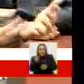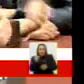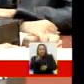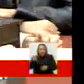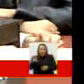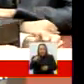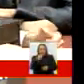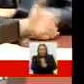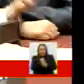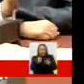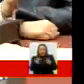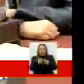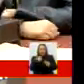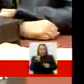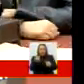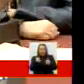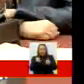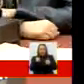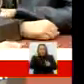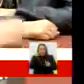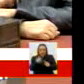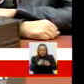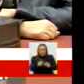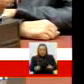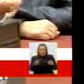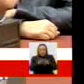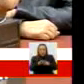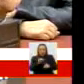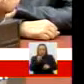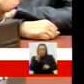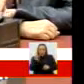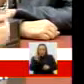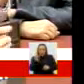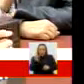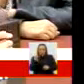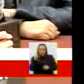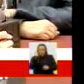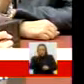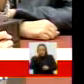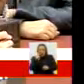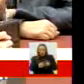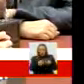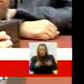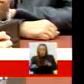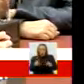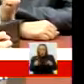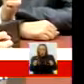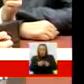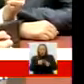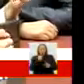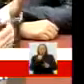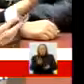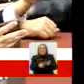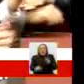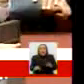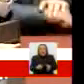así funciona la Junta de Portavoces y tienen acuerdos muy importantes, y son 2 minutos más porque para que sepan qué cosa hace esta Junta de Portavoces,